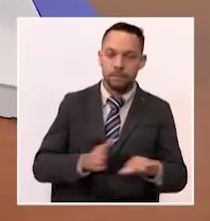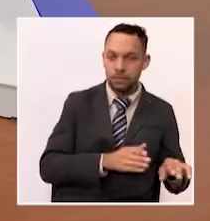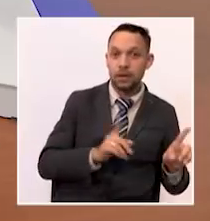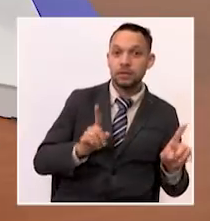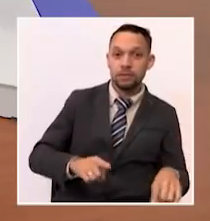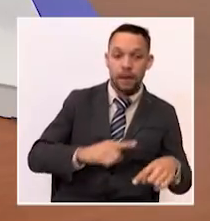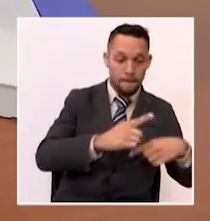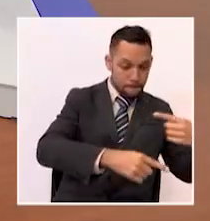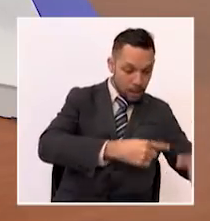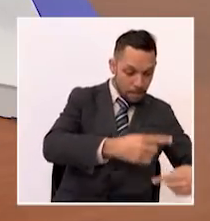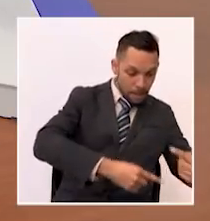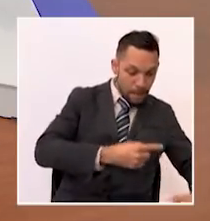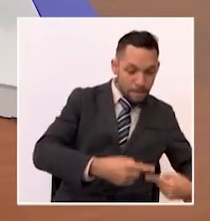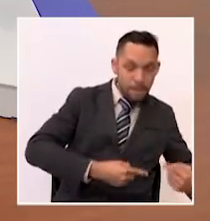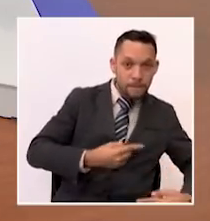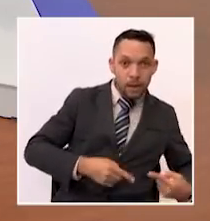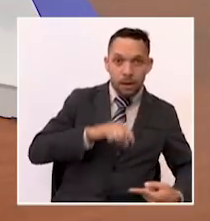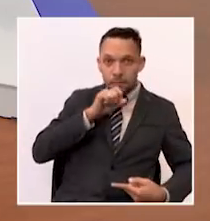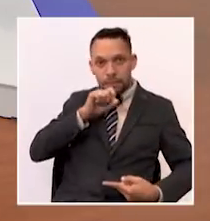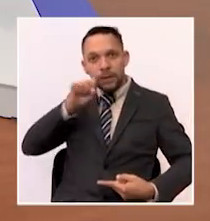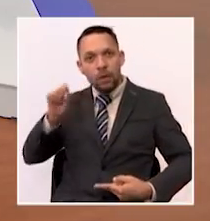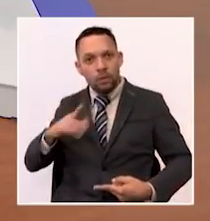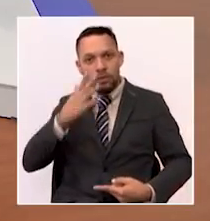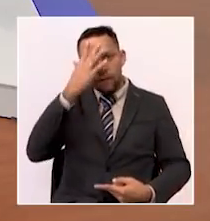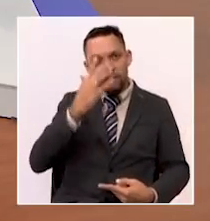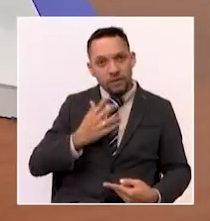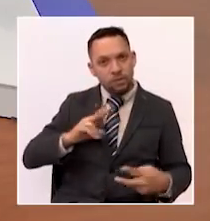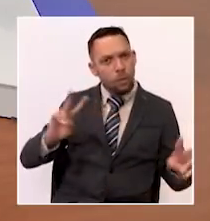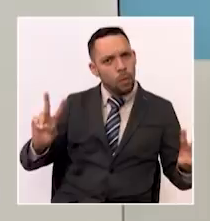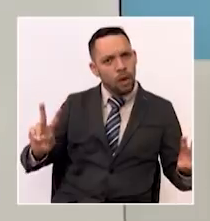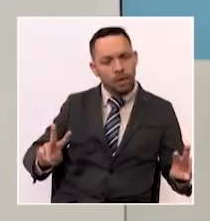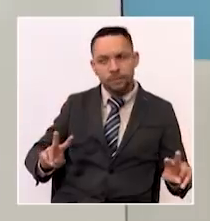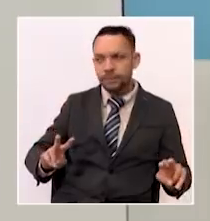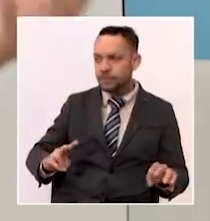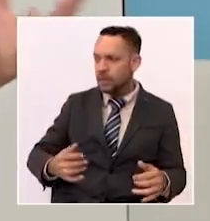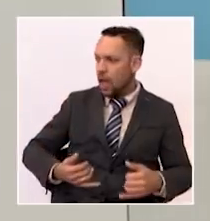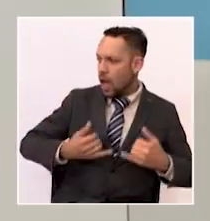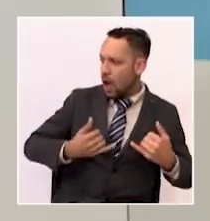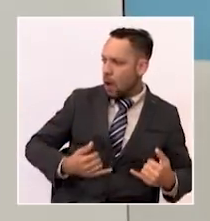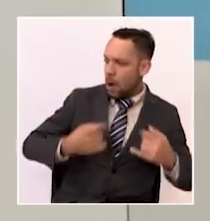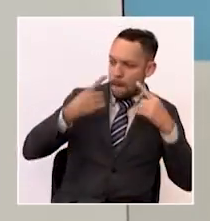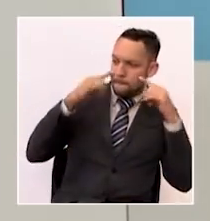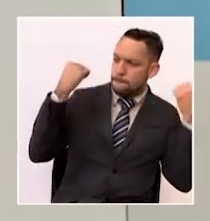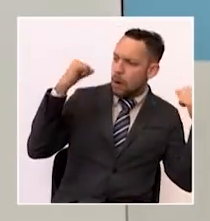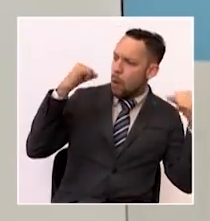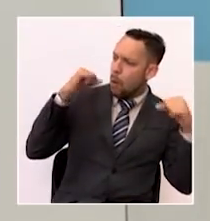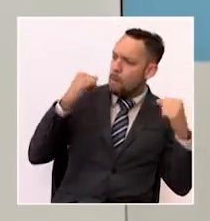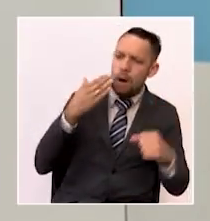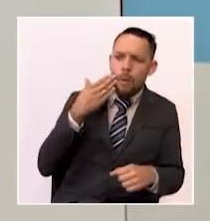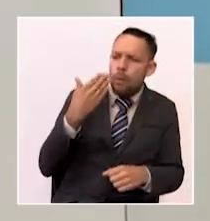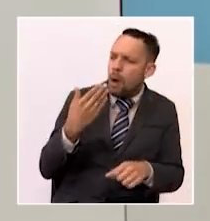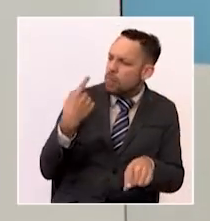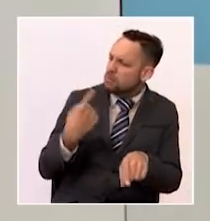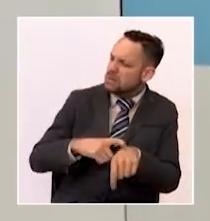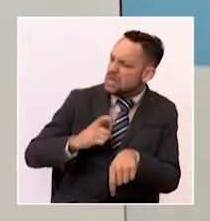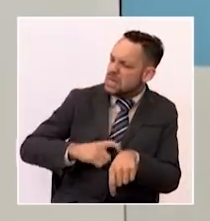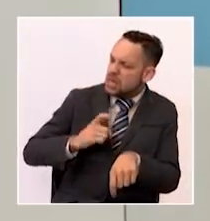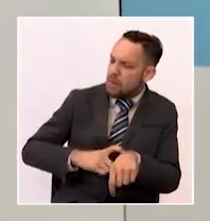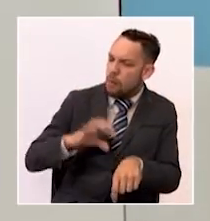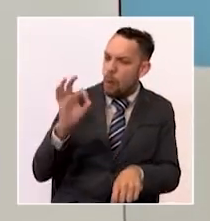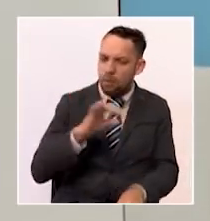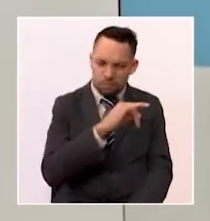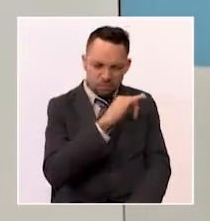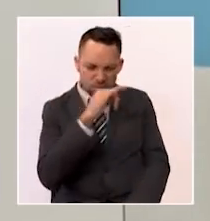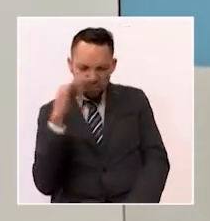nuestro Facebook Live, ¿en qué momento una mujer debe empezar a preocuparse y debe llegar precisamente a esa consulta